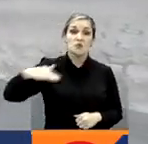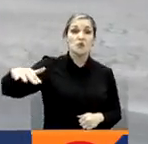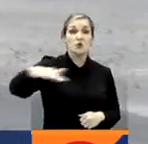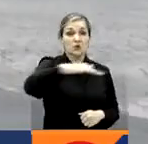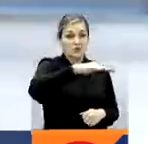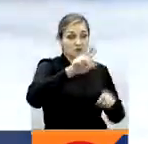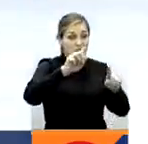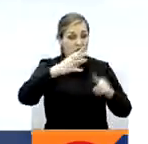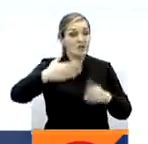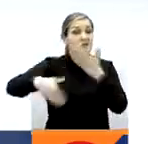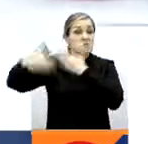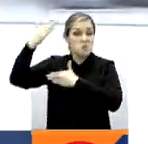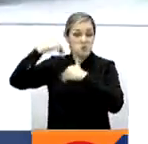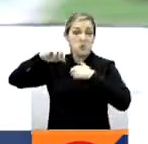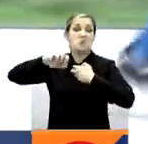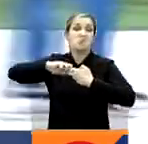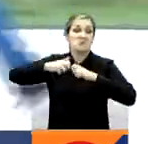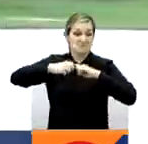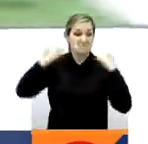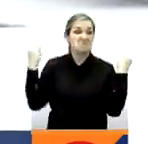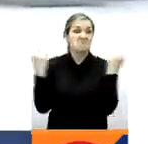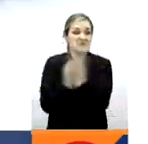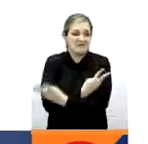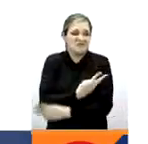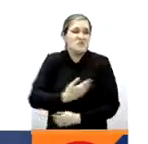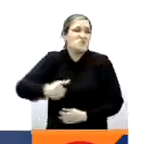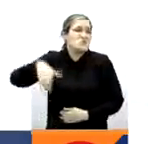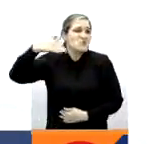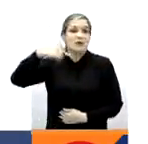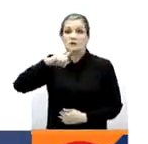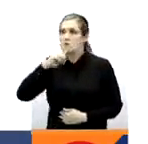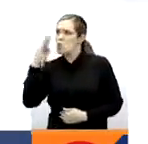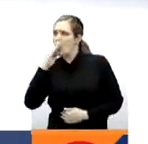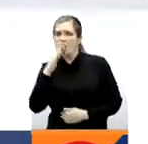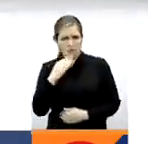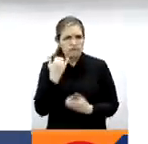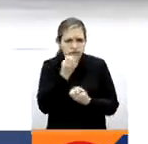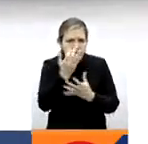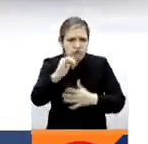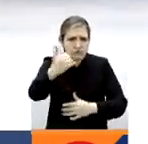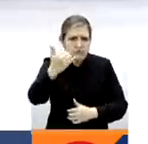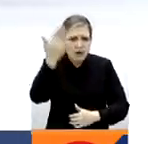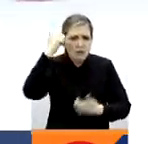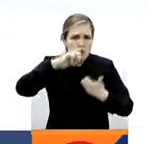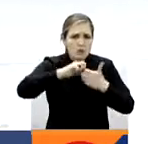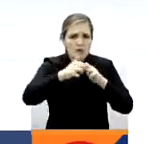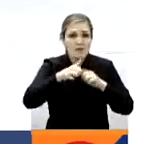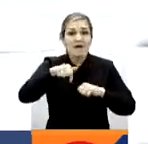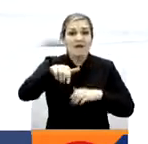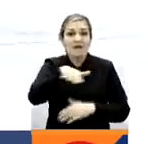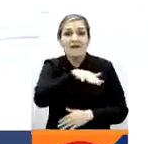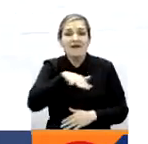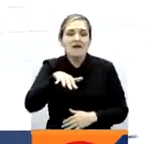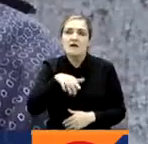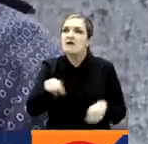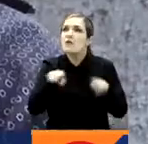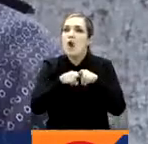otrora fue el epicentro de una época de violencia y terror en el país. Puerto Boyacá fue la